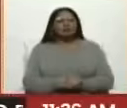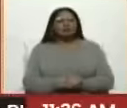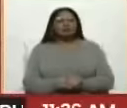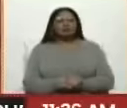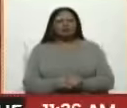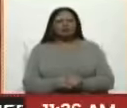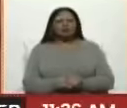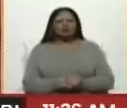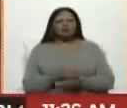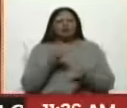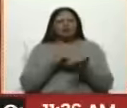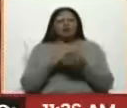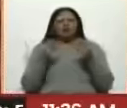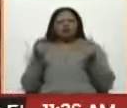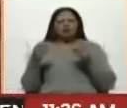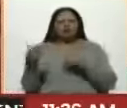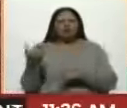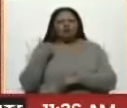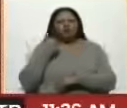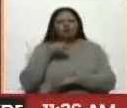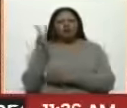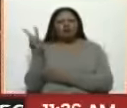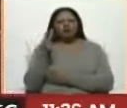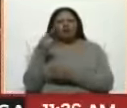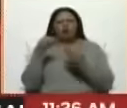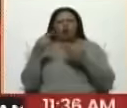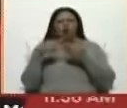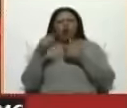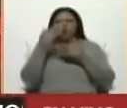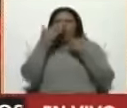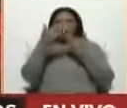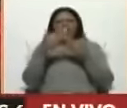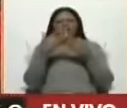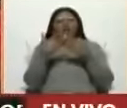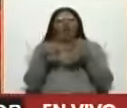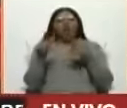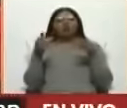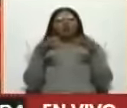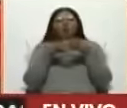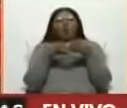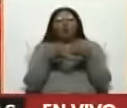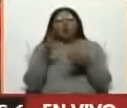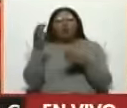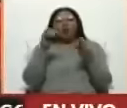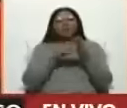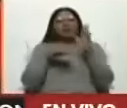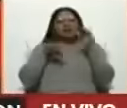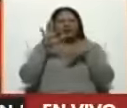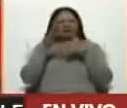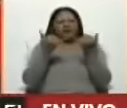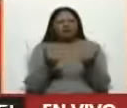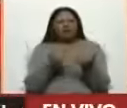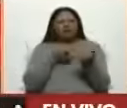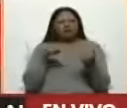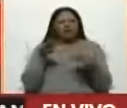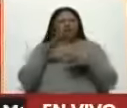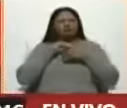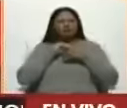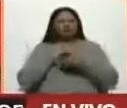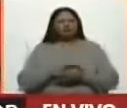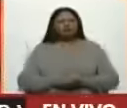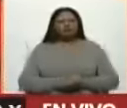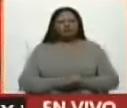a accionar contra Venezuela a otros frentes, a otros sectores. Del 2015 para acá ellos asumieron,